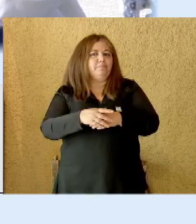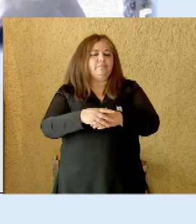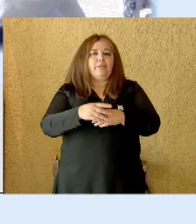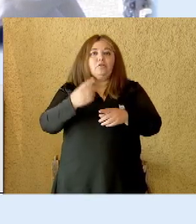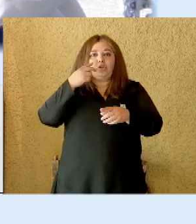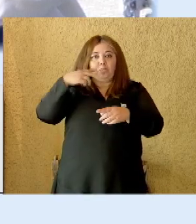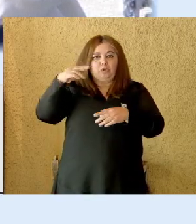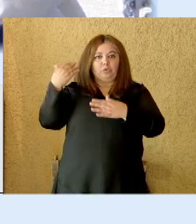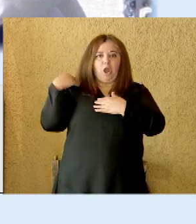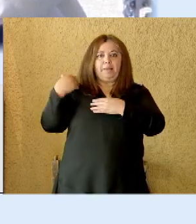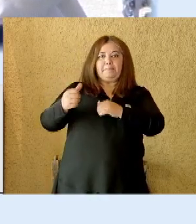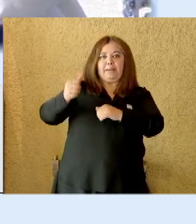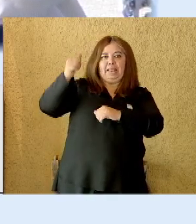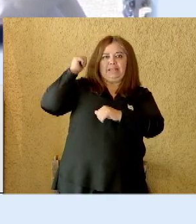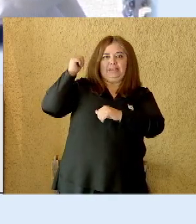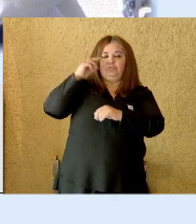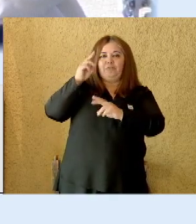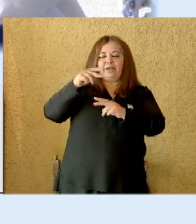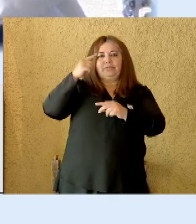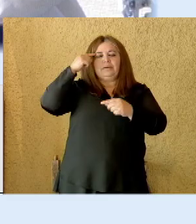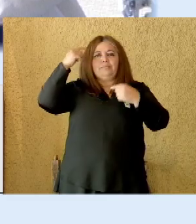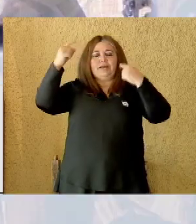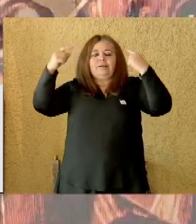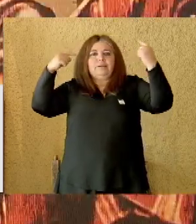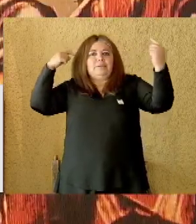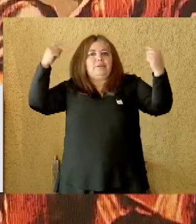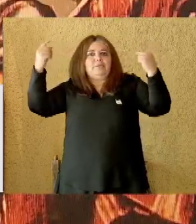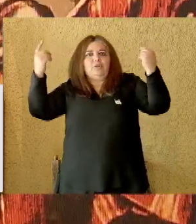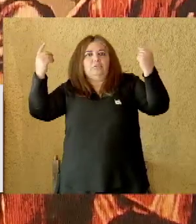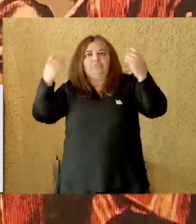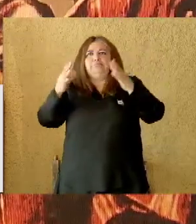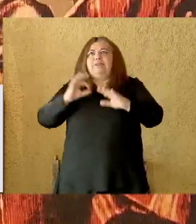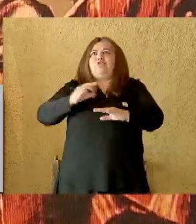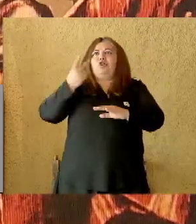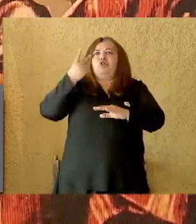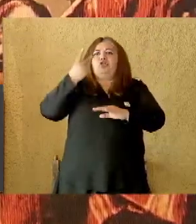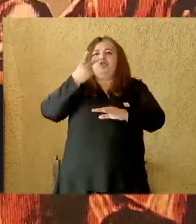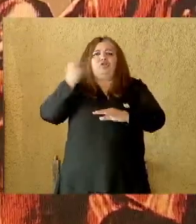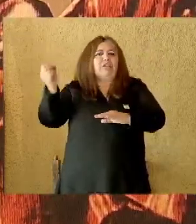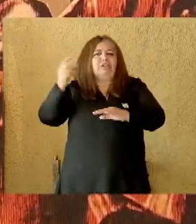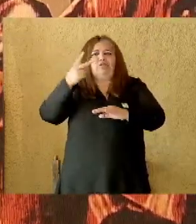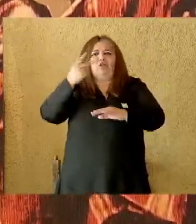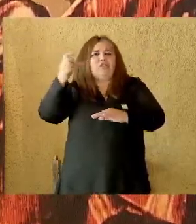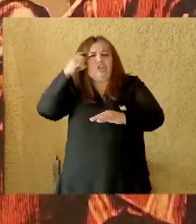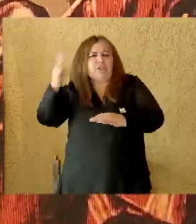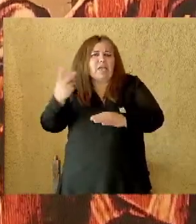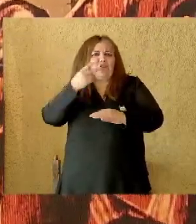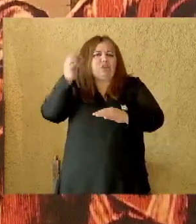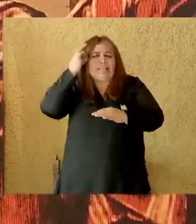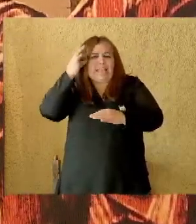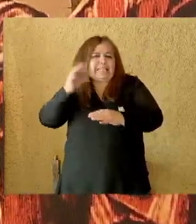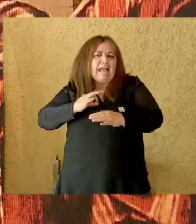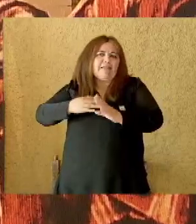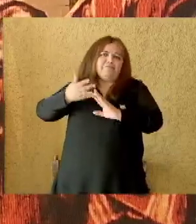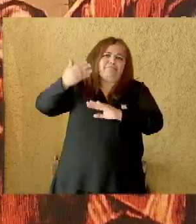echamos a volar un poco la imaginación, definitivamente nos podemos trasladar 200, 210, 230 años hacia atrás. Lo que tenemos